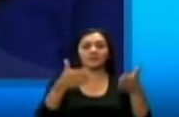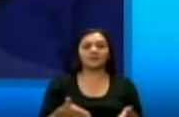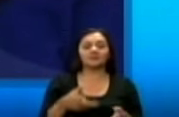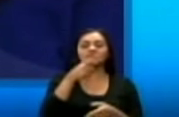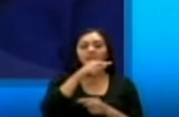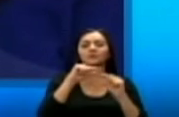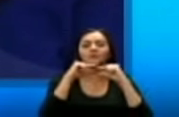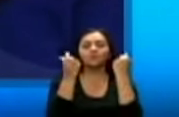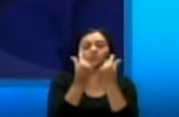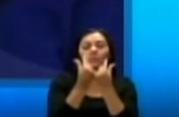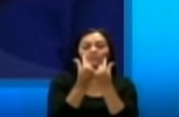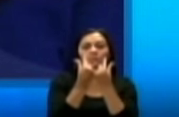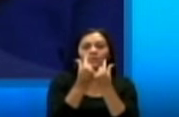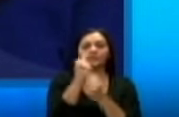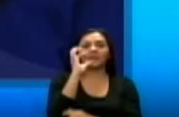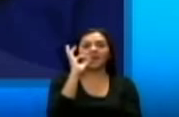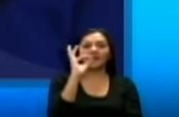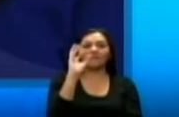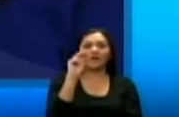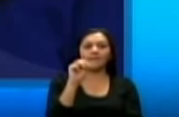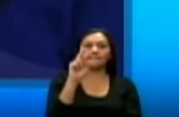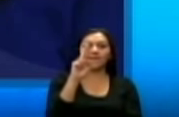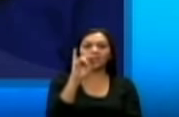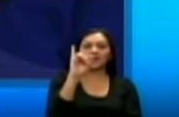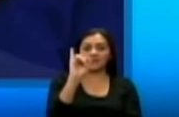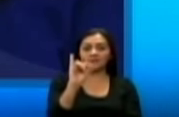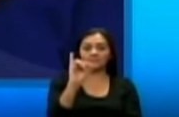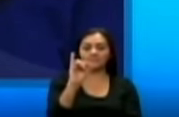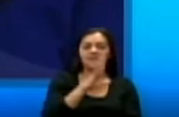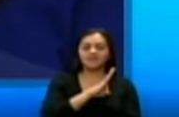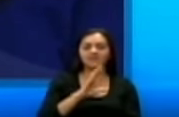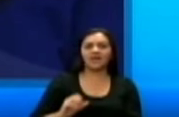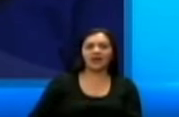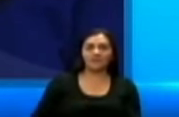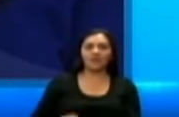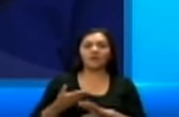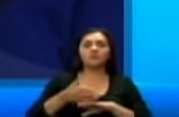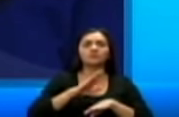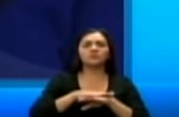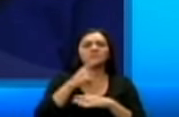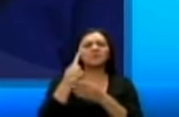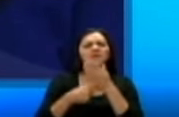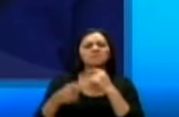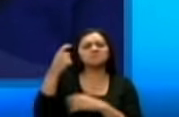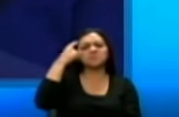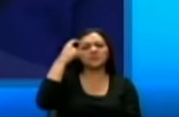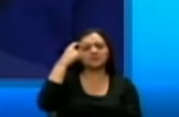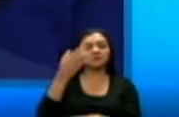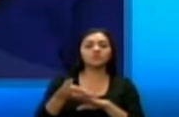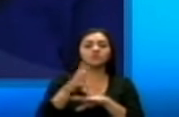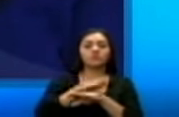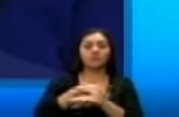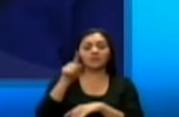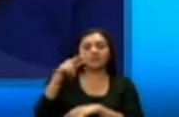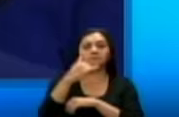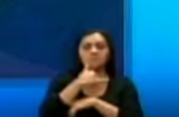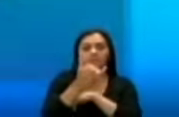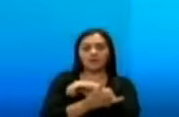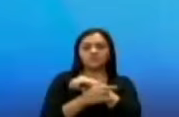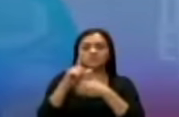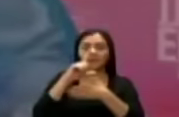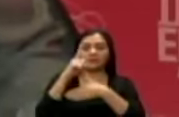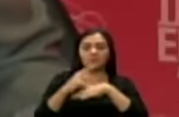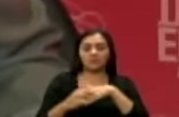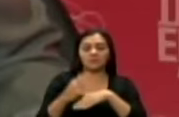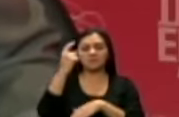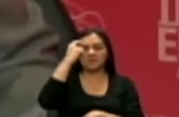la Liberación Nacional allá en El Salvador. Conversaremos con ella sobre otra mirada a lo que está sucediendo en algunos países de América Latina, y